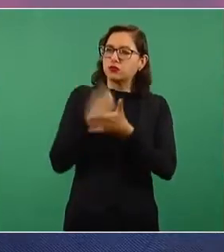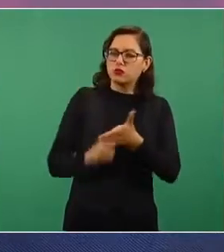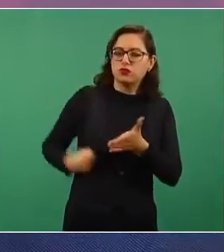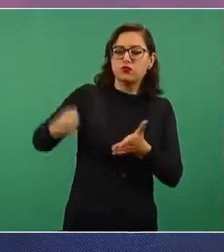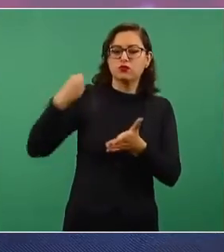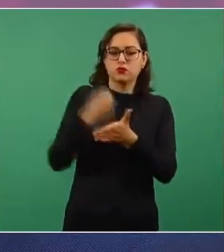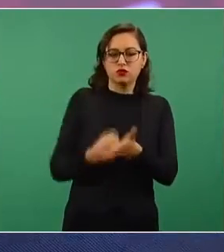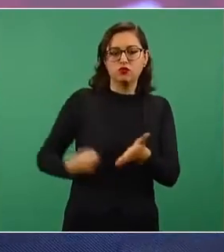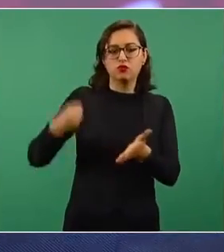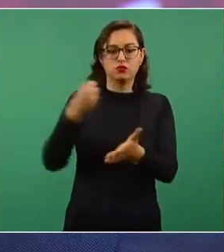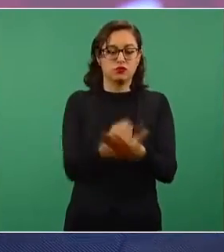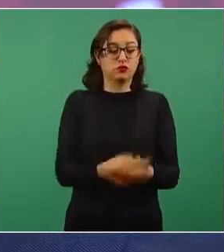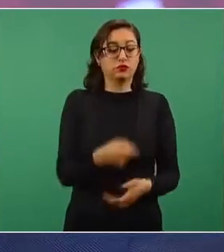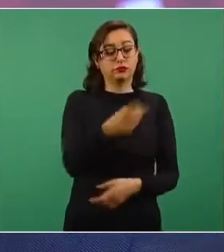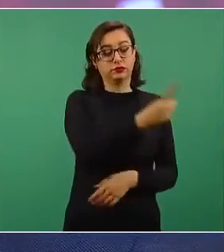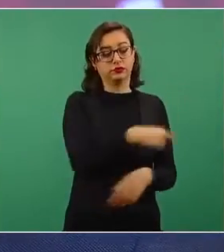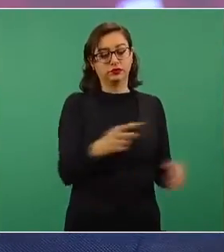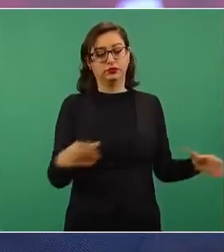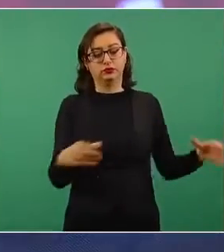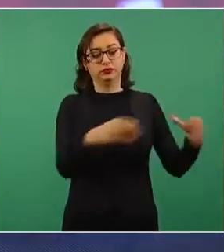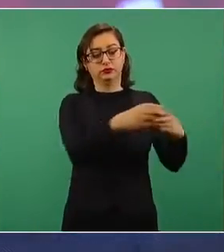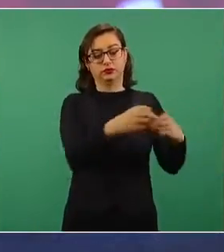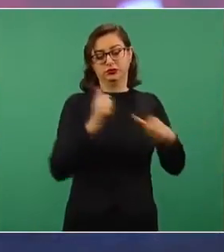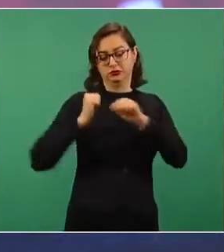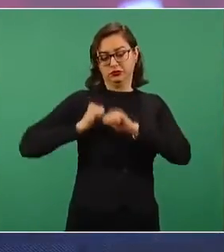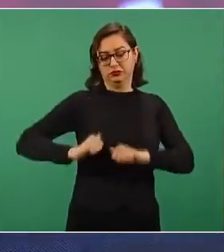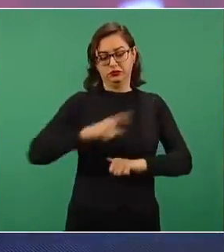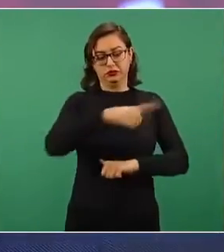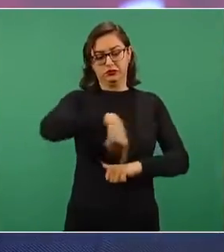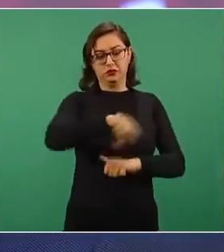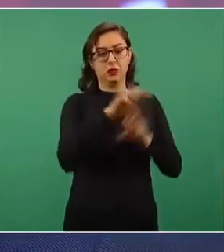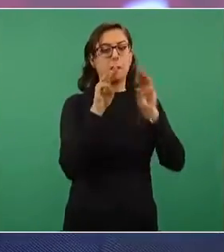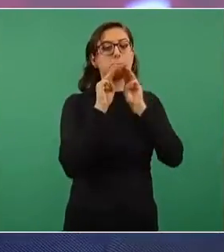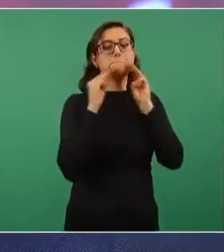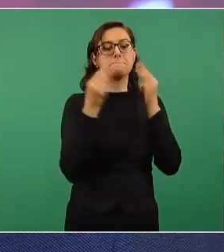la oligarquía, la mafia del poder,